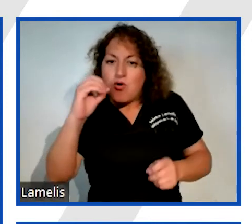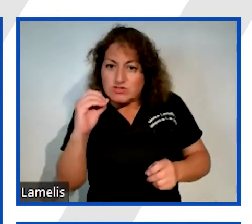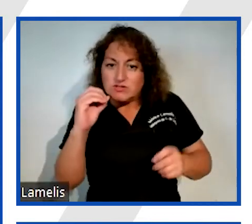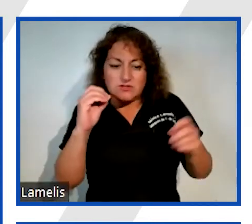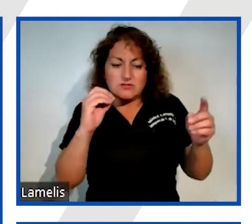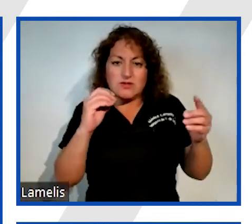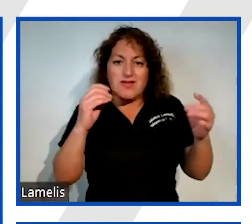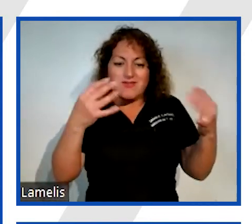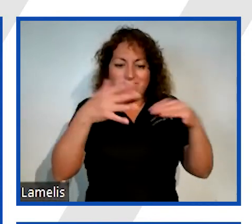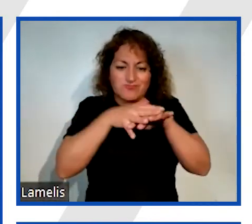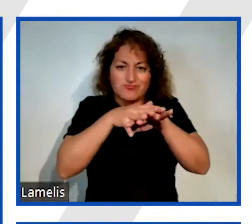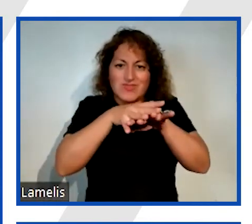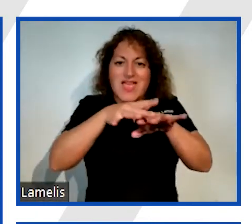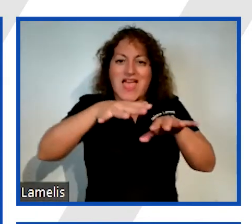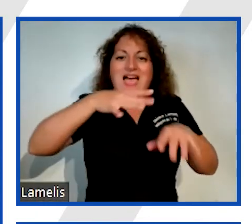momento